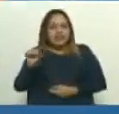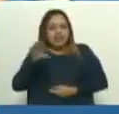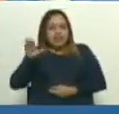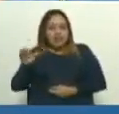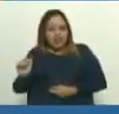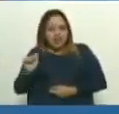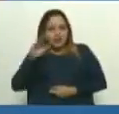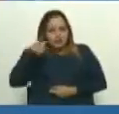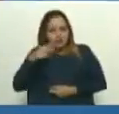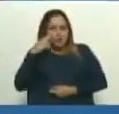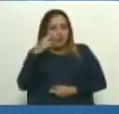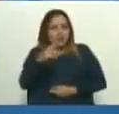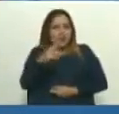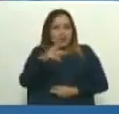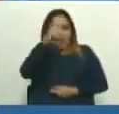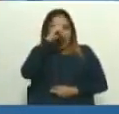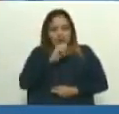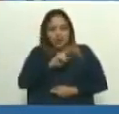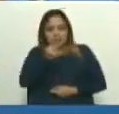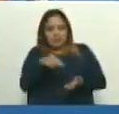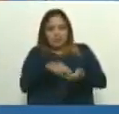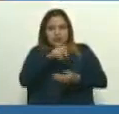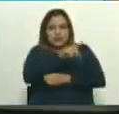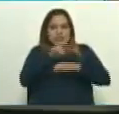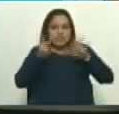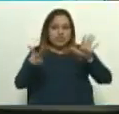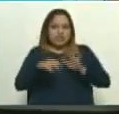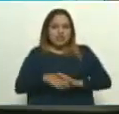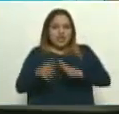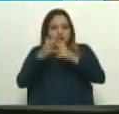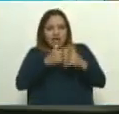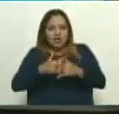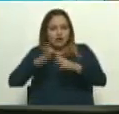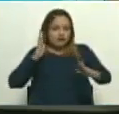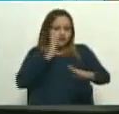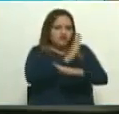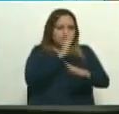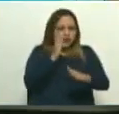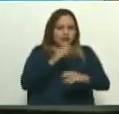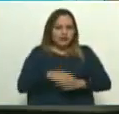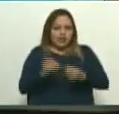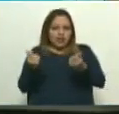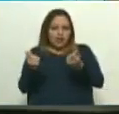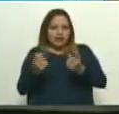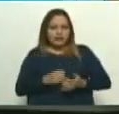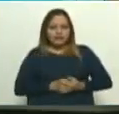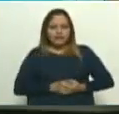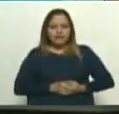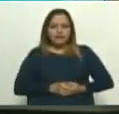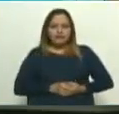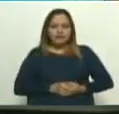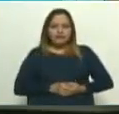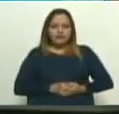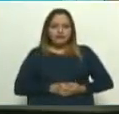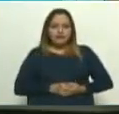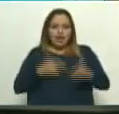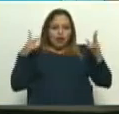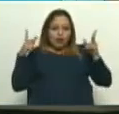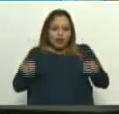cronología. Año 2017, Estados Unidos impone las sanciones financieras al